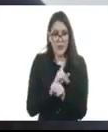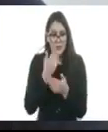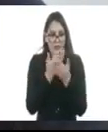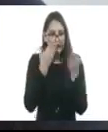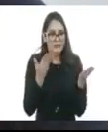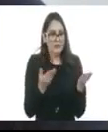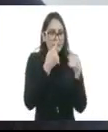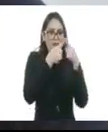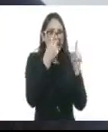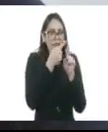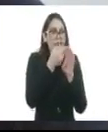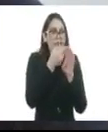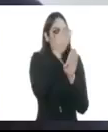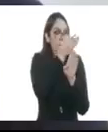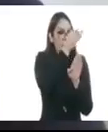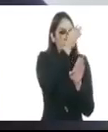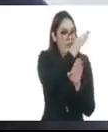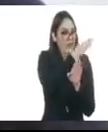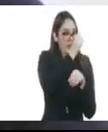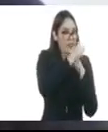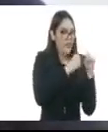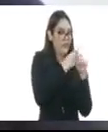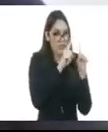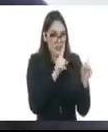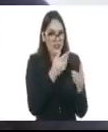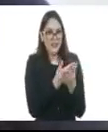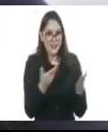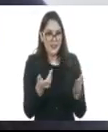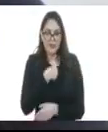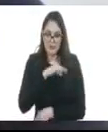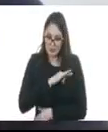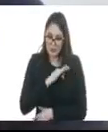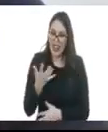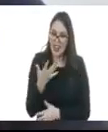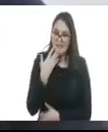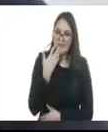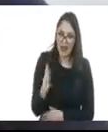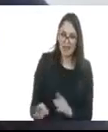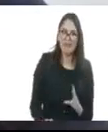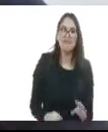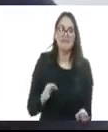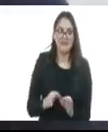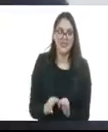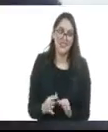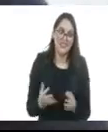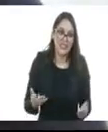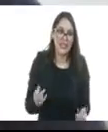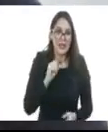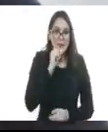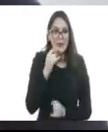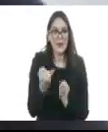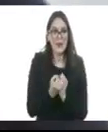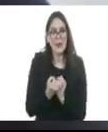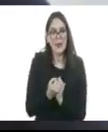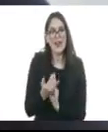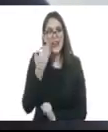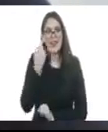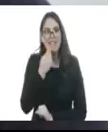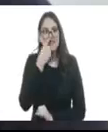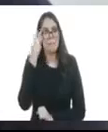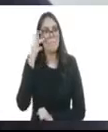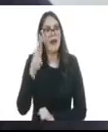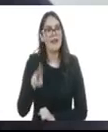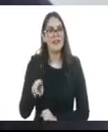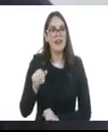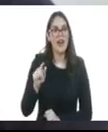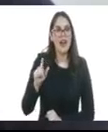lo logramos sacar adelante. Y como mencionaba bien nuestra moderadora, la maestra Elena Saola, este